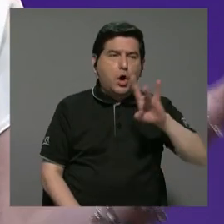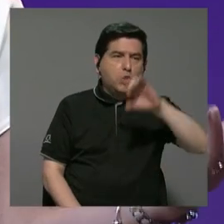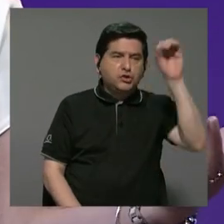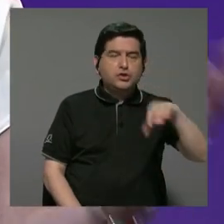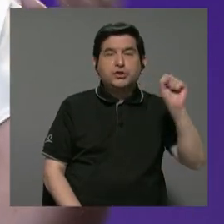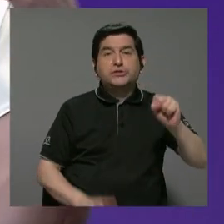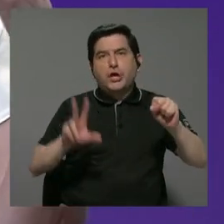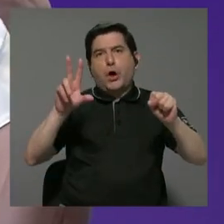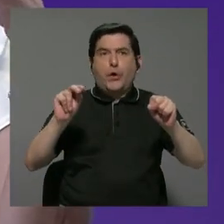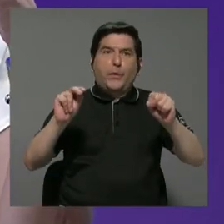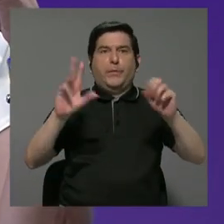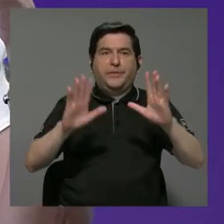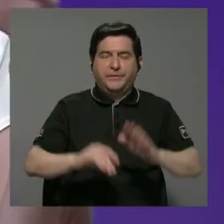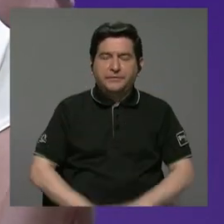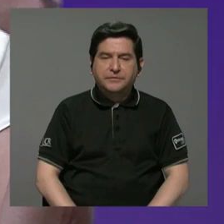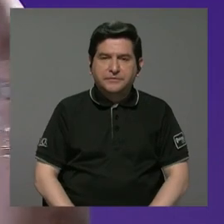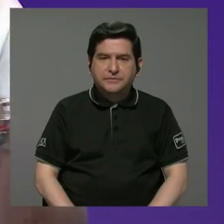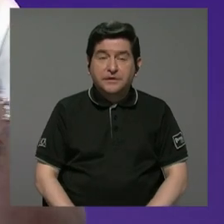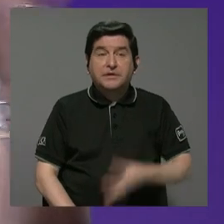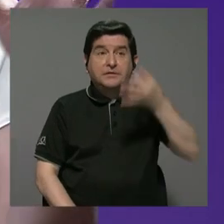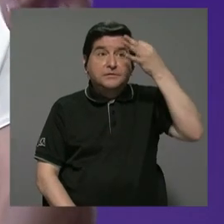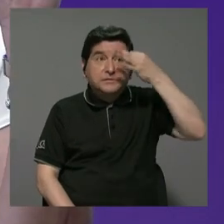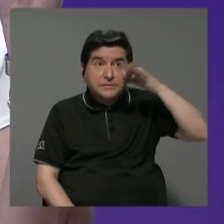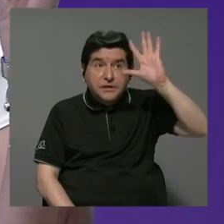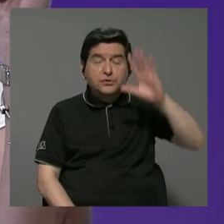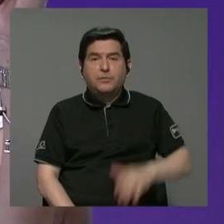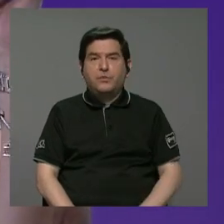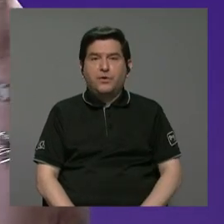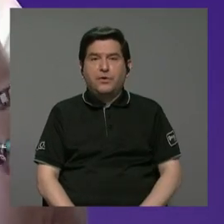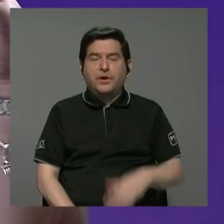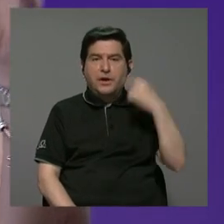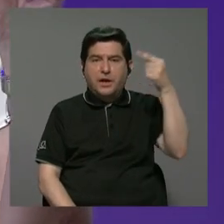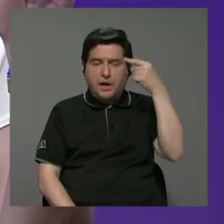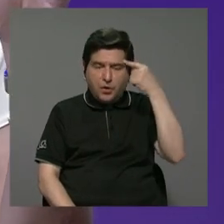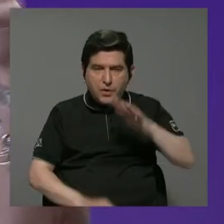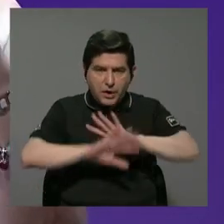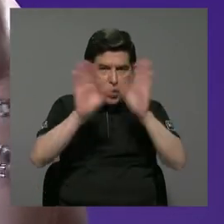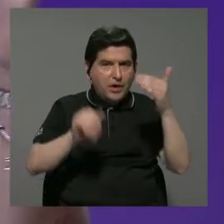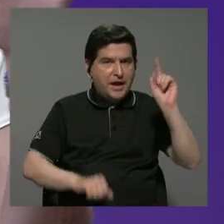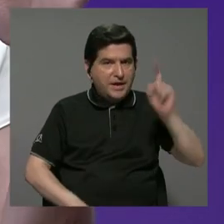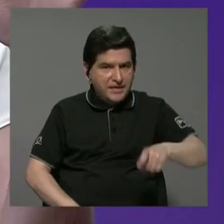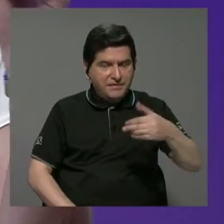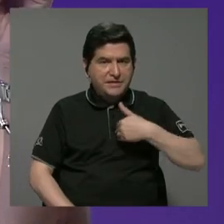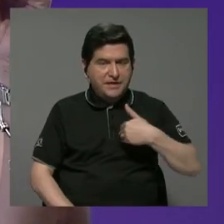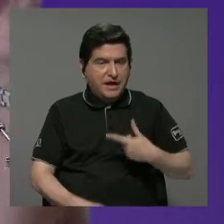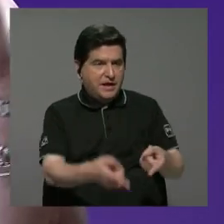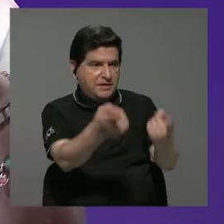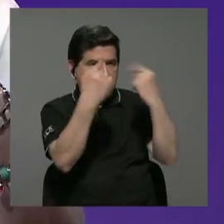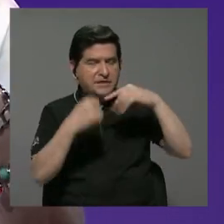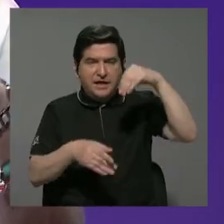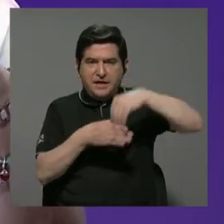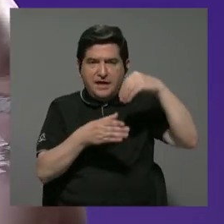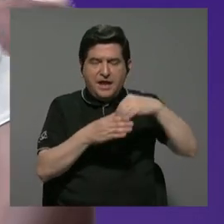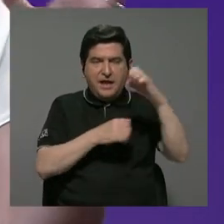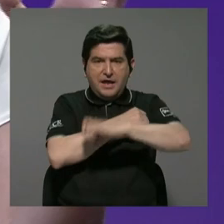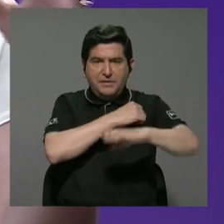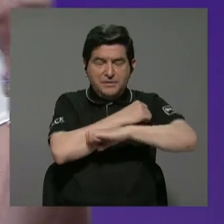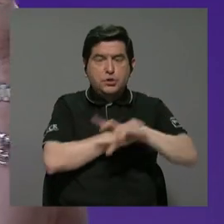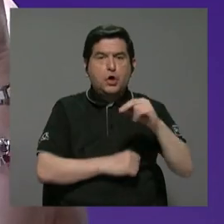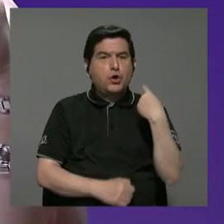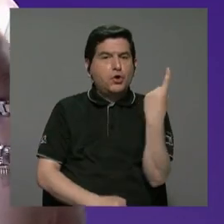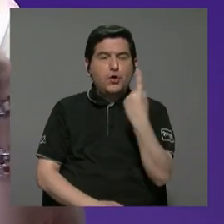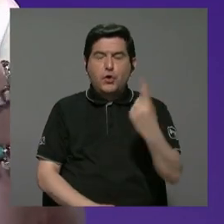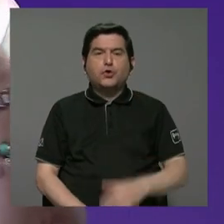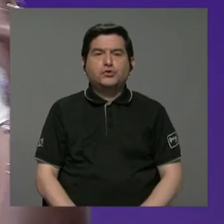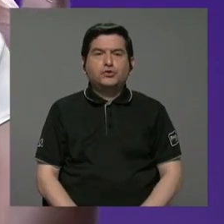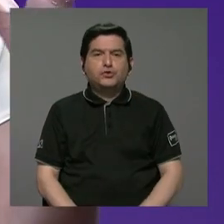o no el 8%, ¿verdad? Se supone que hay una línea de gobierno clara con respecto a atracción de inversión extranjera, no solo para la GAM, sino fuera